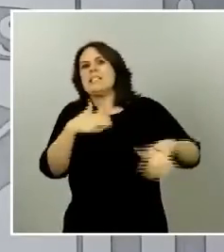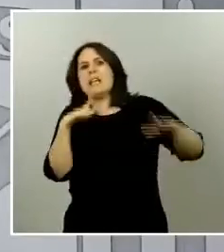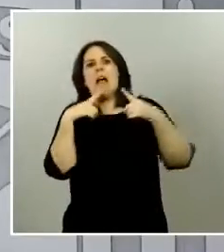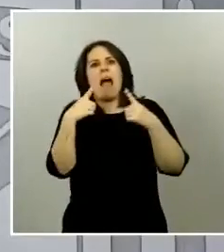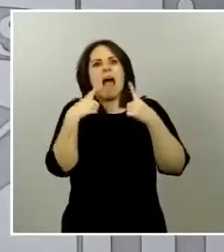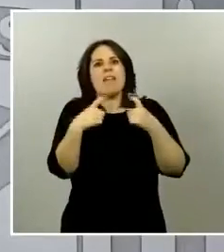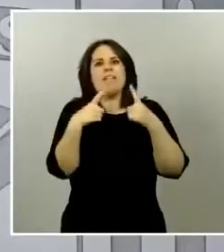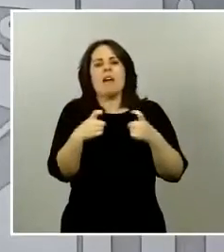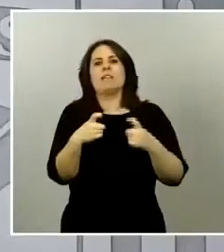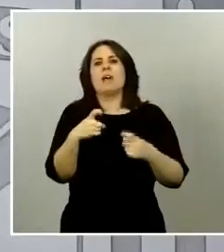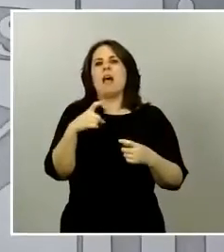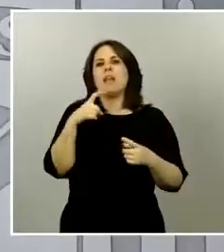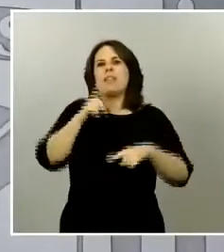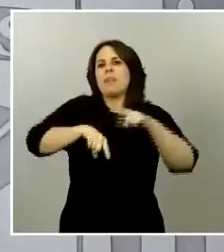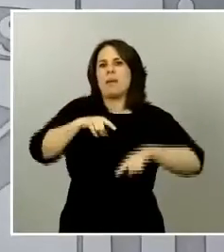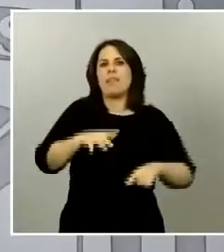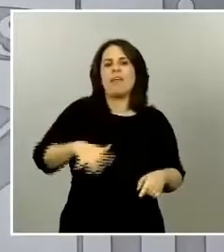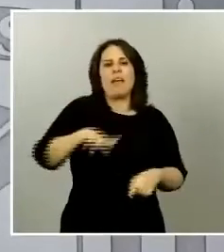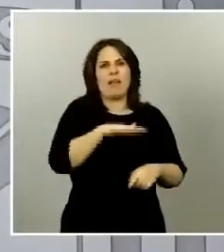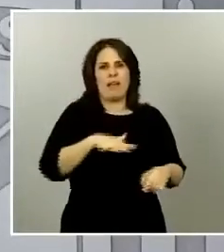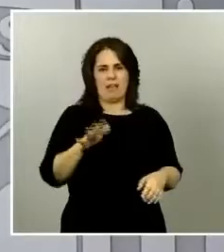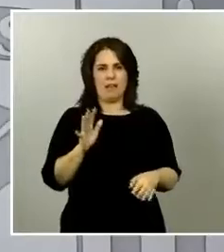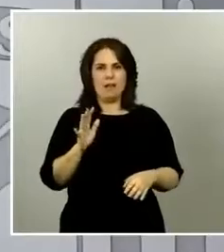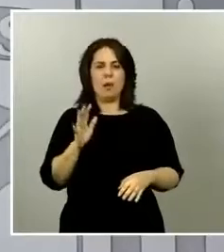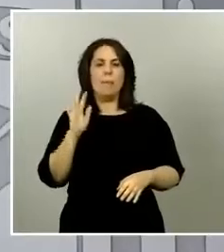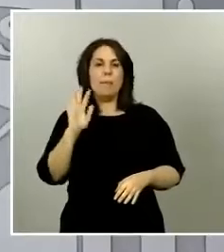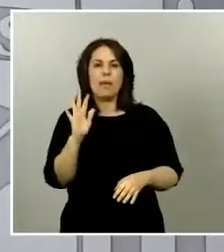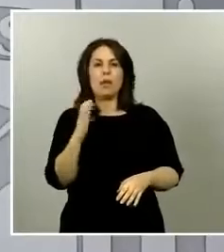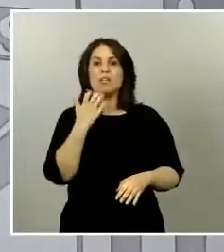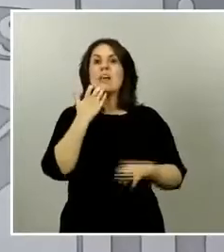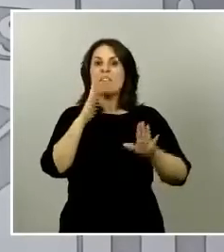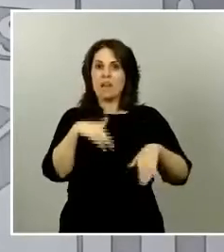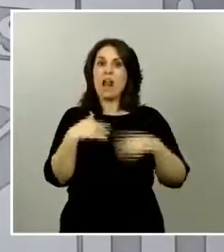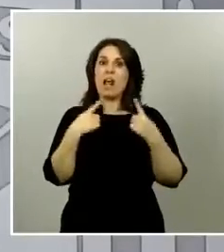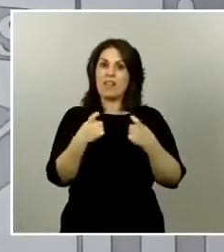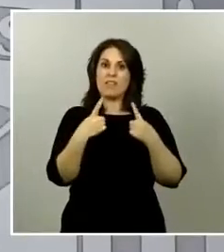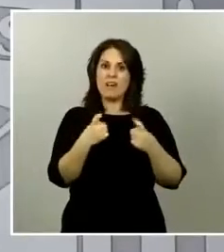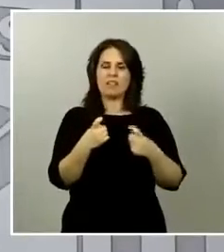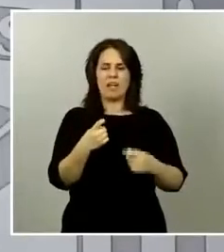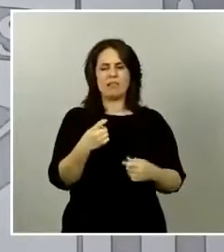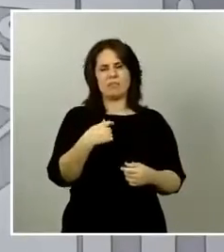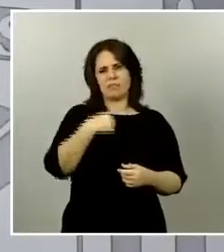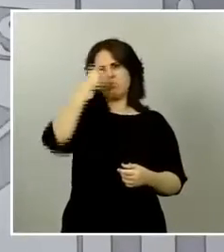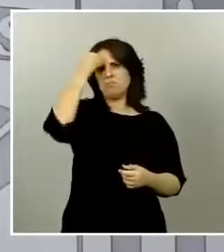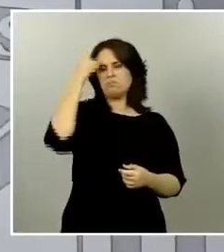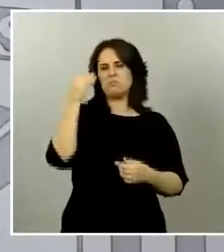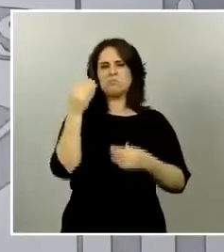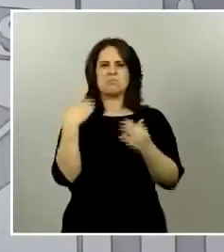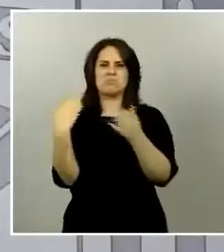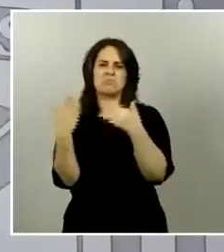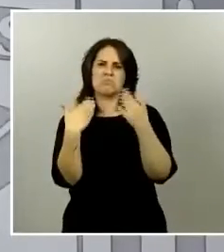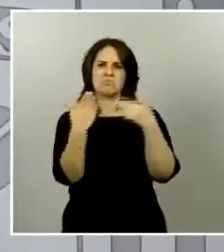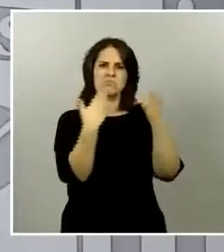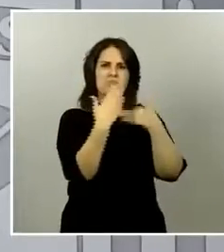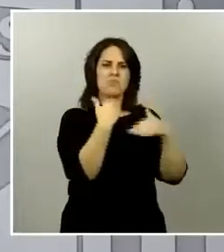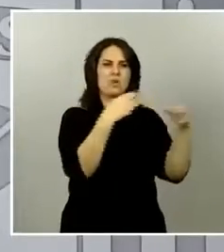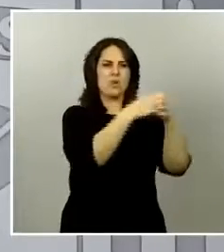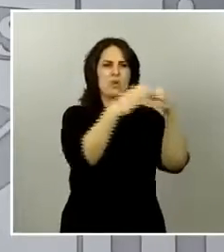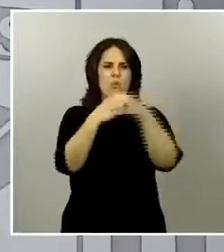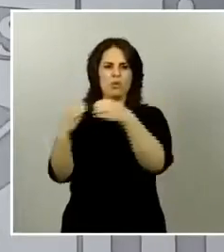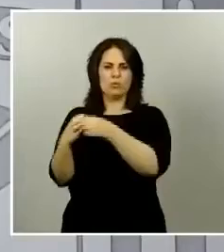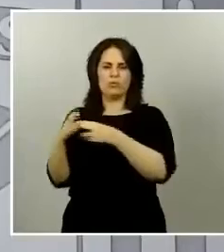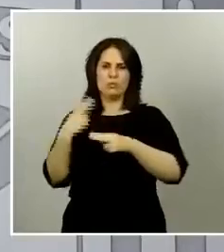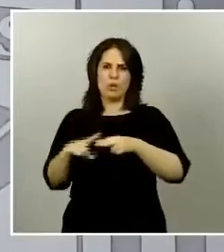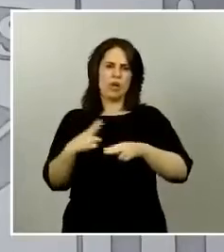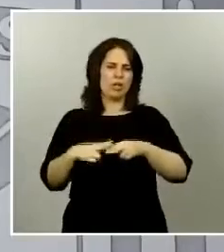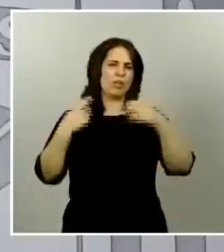es estrictamente imprescindible y donde estrictamente sea imprescindible. Pero, dicho esto, si esa cuestión ocurriera, pues seguro